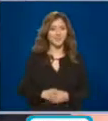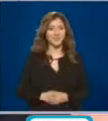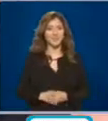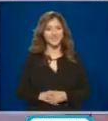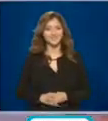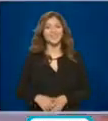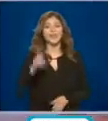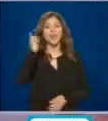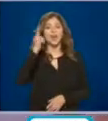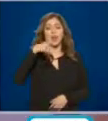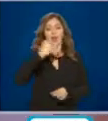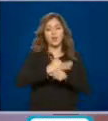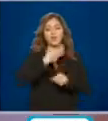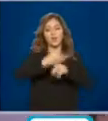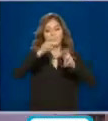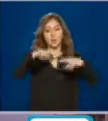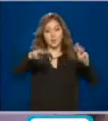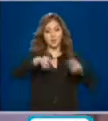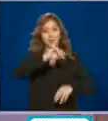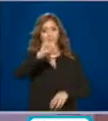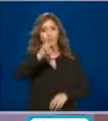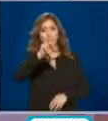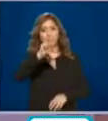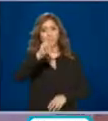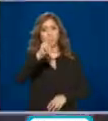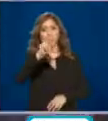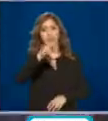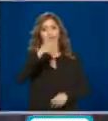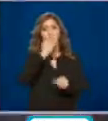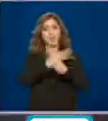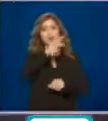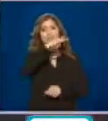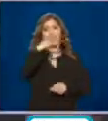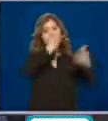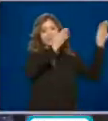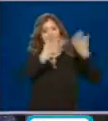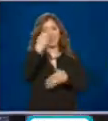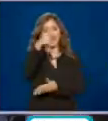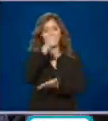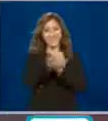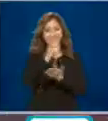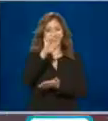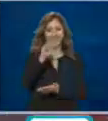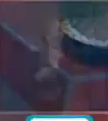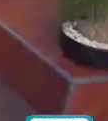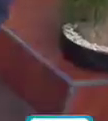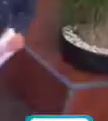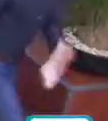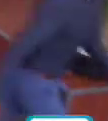ya los queremos escuchar. El aplauso Genial. Para Julius Popper, que están con nosotros desde Chile, en tus ciudades. ¡Venga!